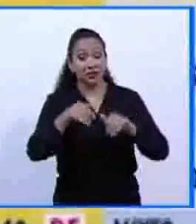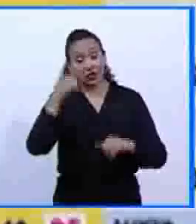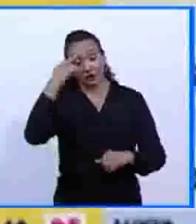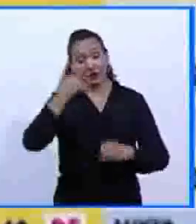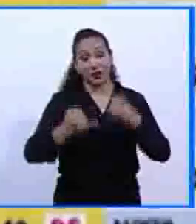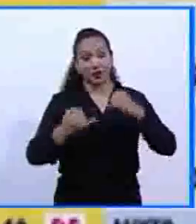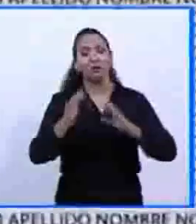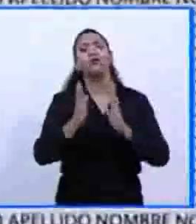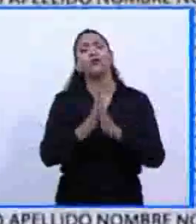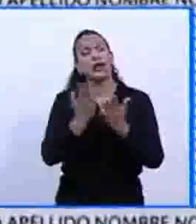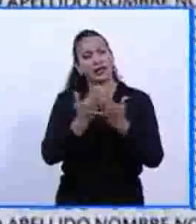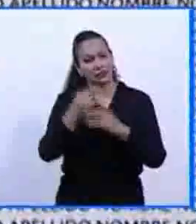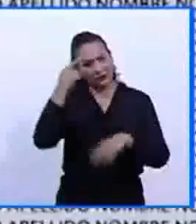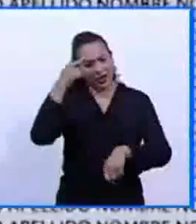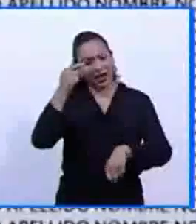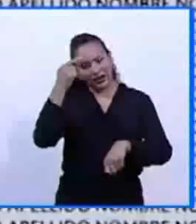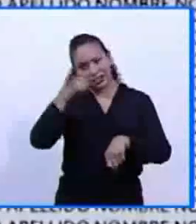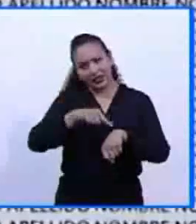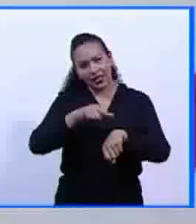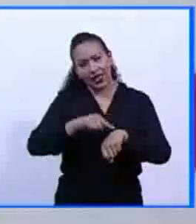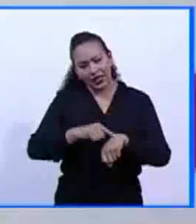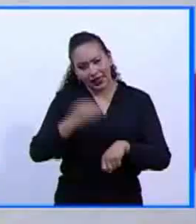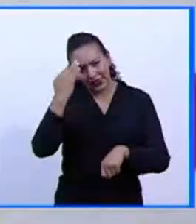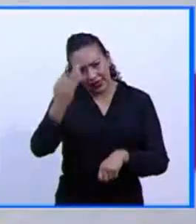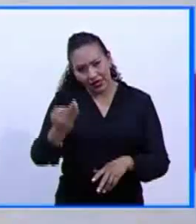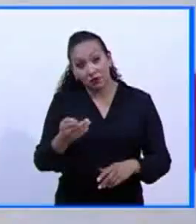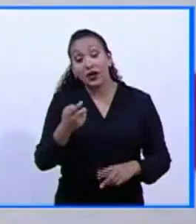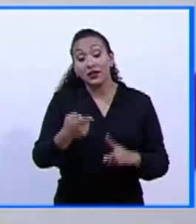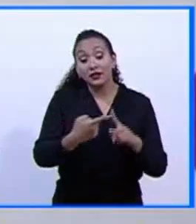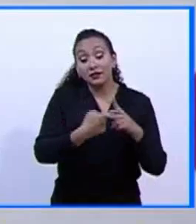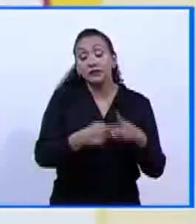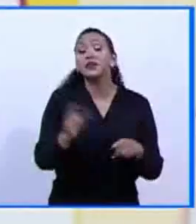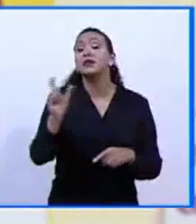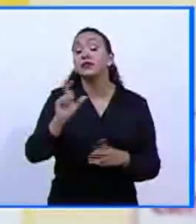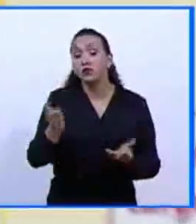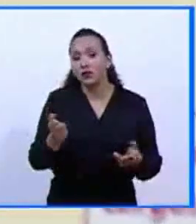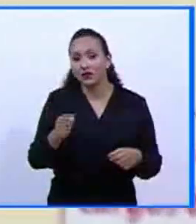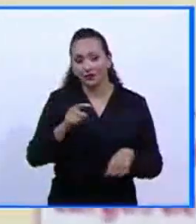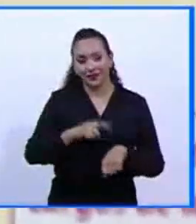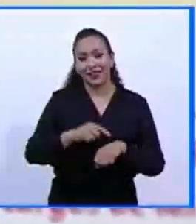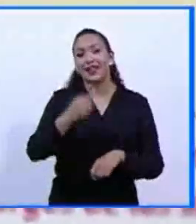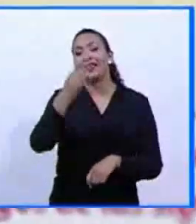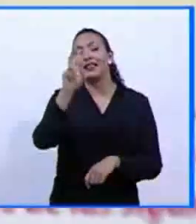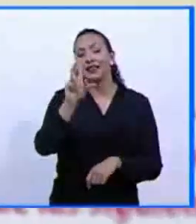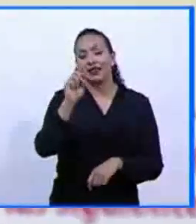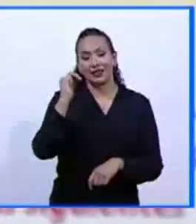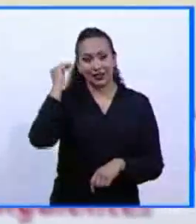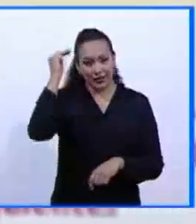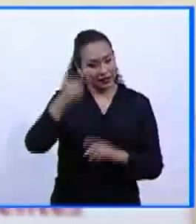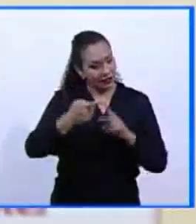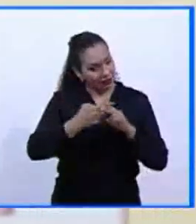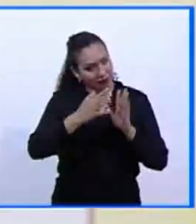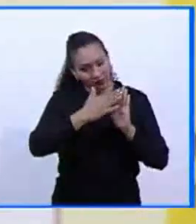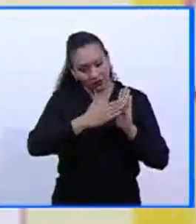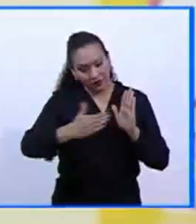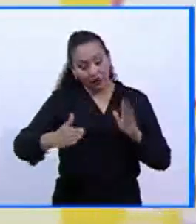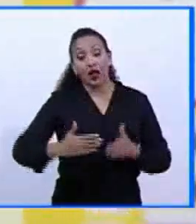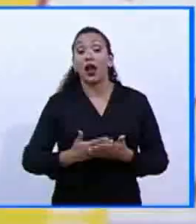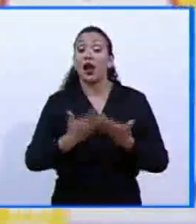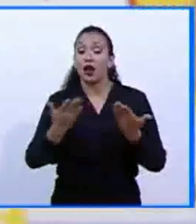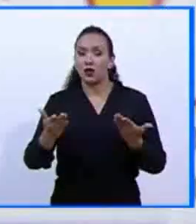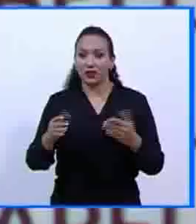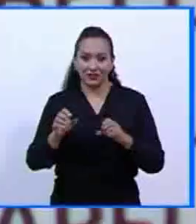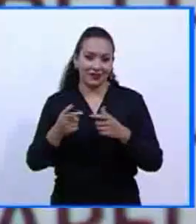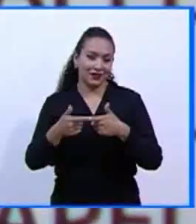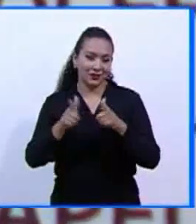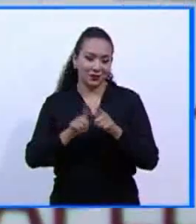establecido para realizar campaña, periodo que iniciará a partir del 30 de marzo. Por otro lado, el Consejo General del